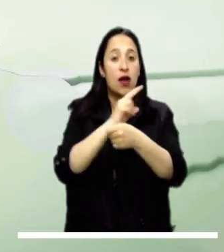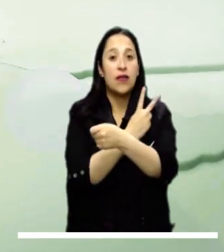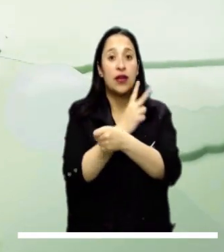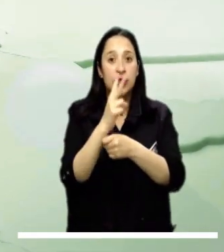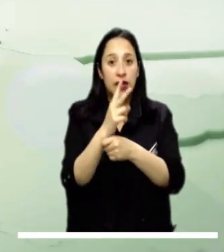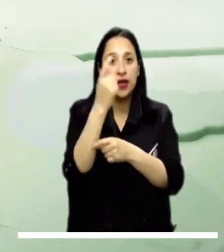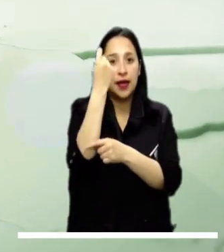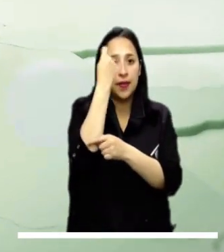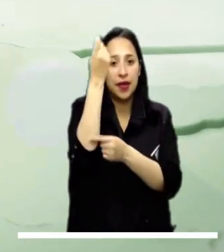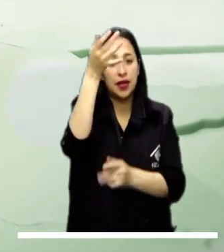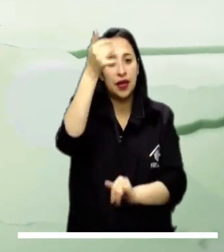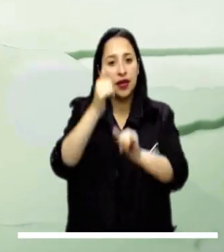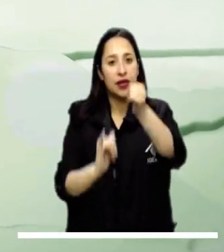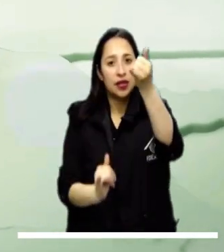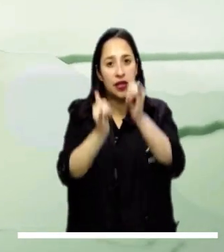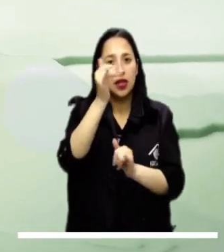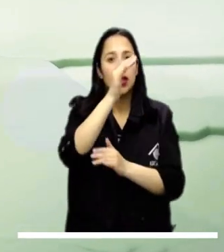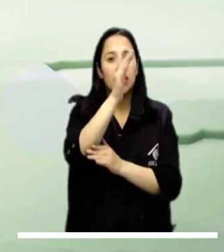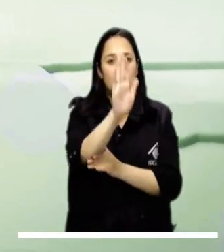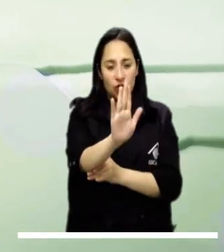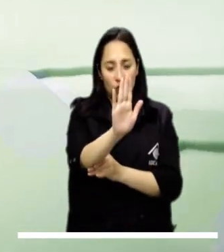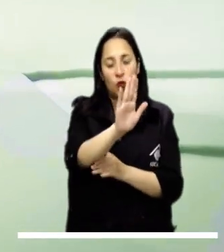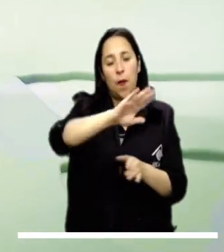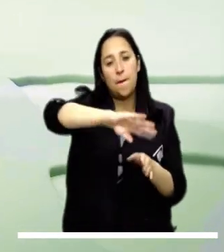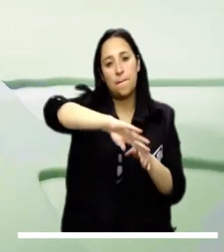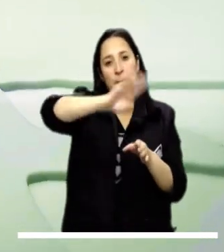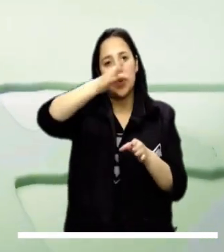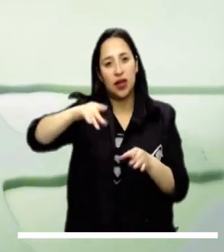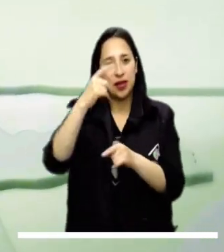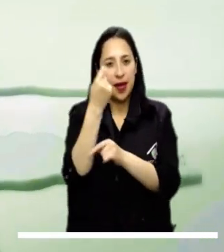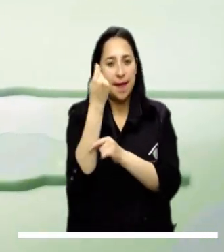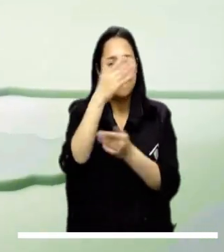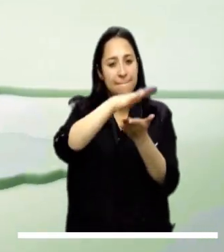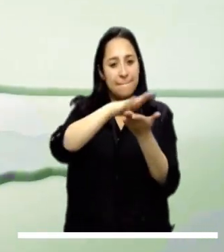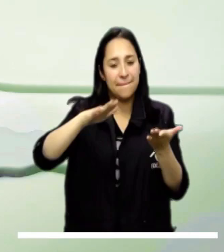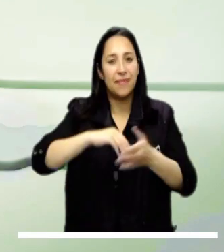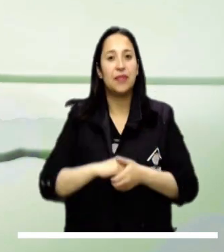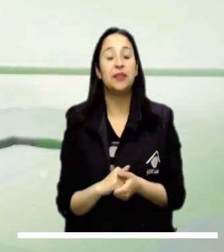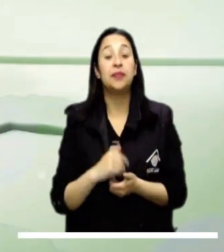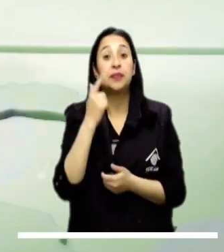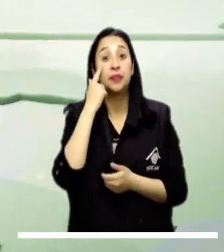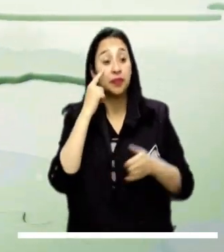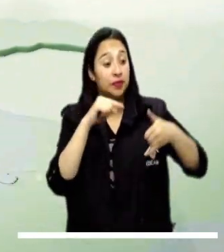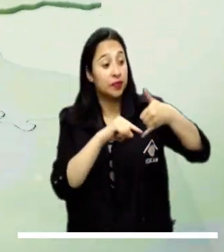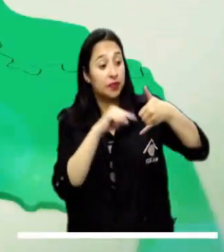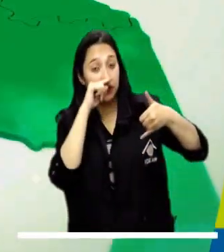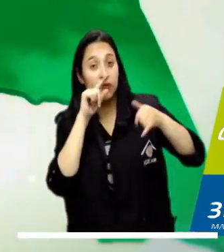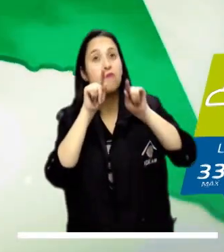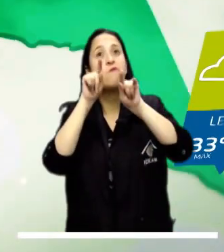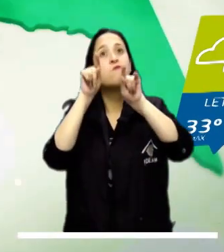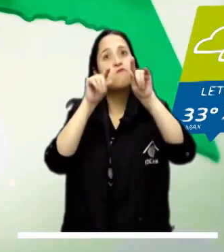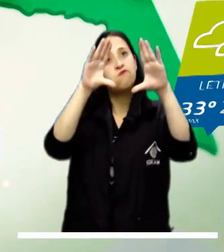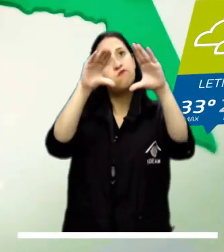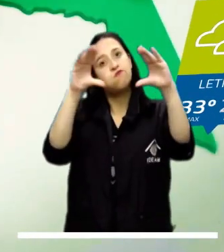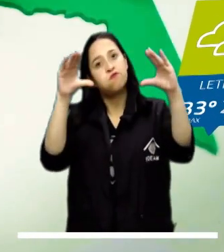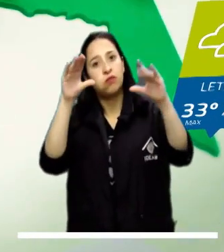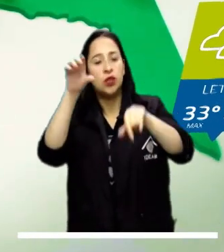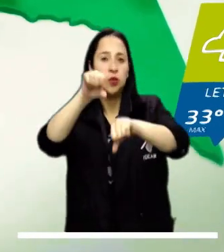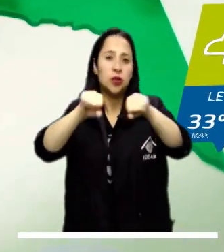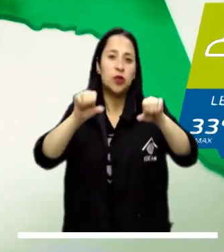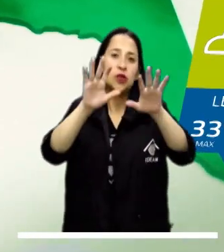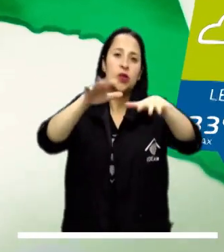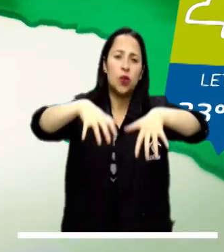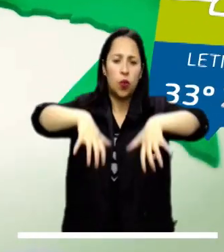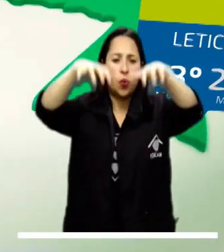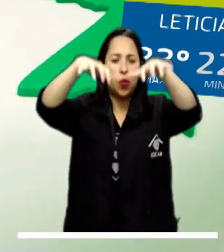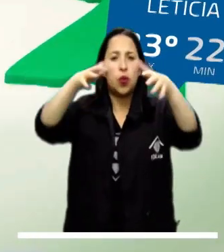Arauca, Vichada, Meta, Casanare y Piedemonte Llanero. En la Amazonía, la mañana traerá consigo nubosidad variable y